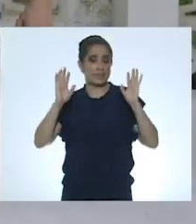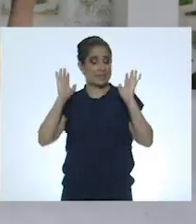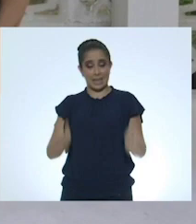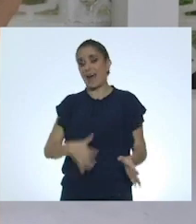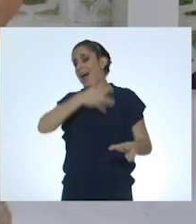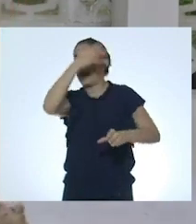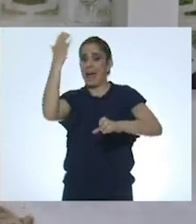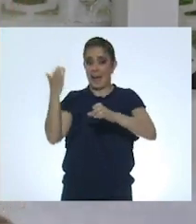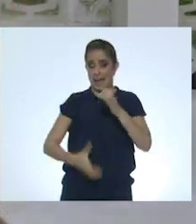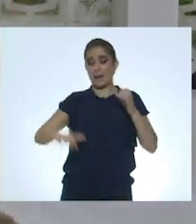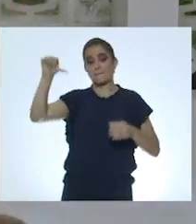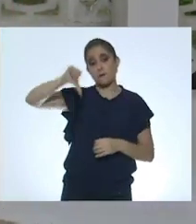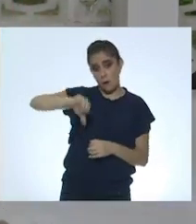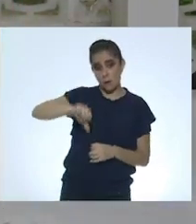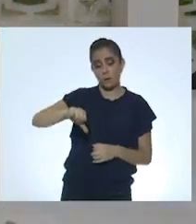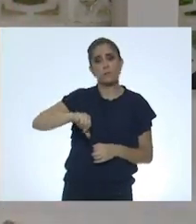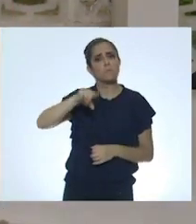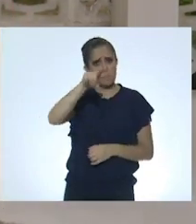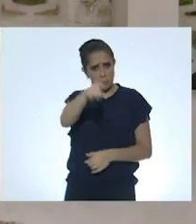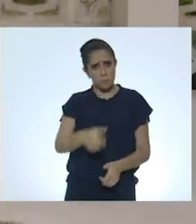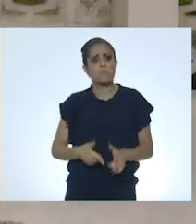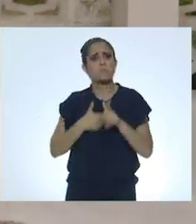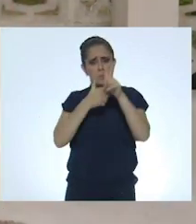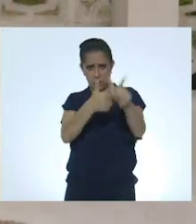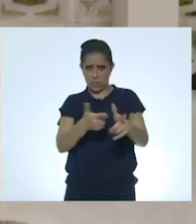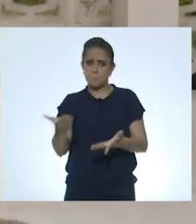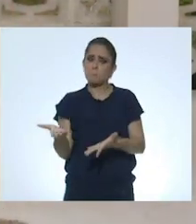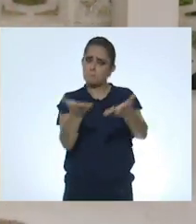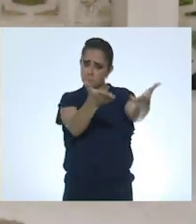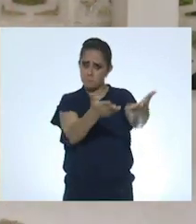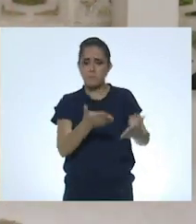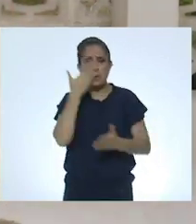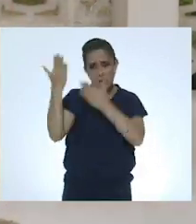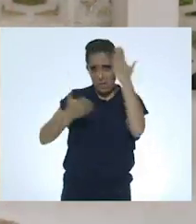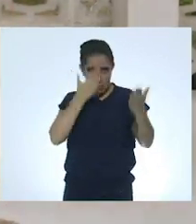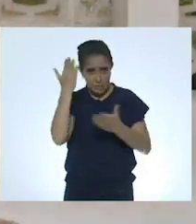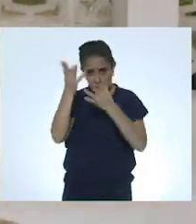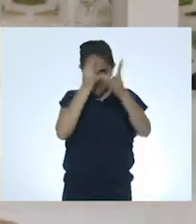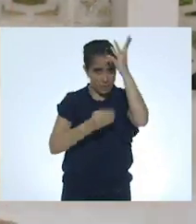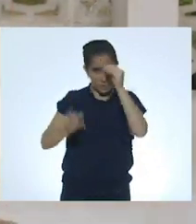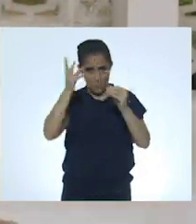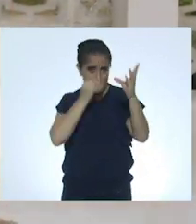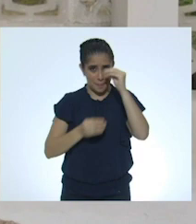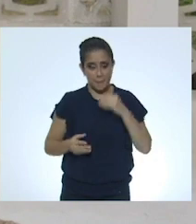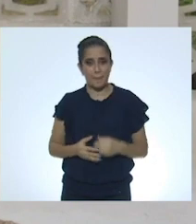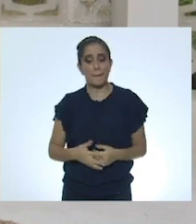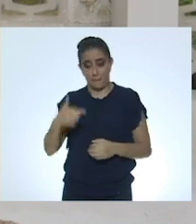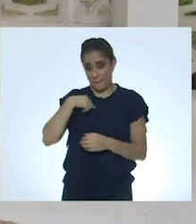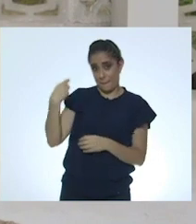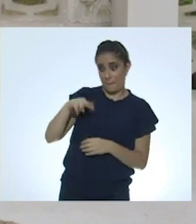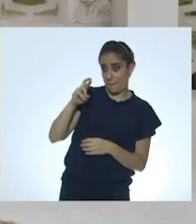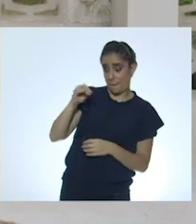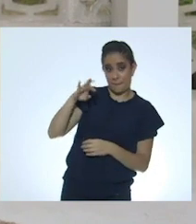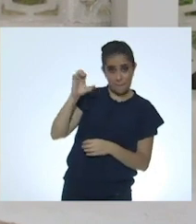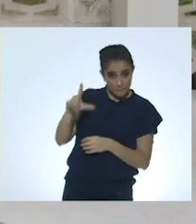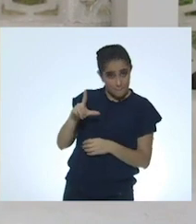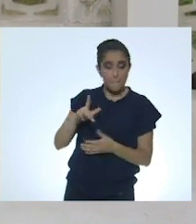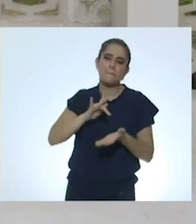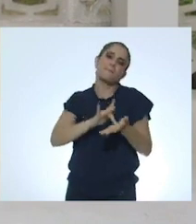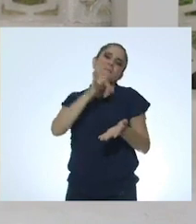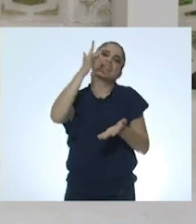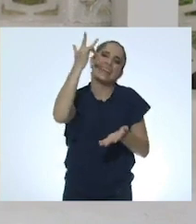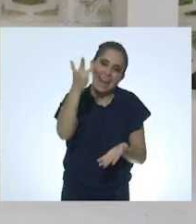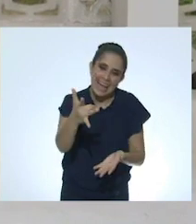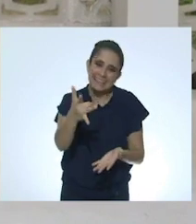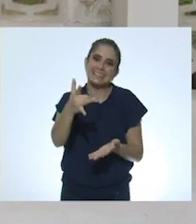el día de hoy y podemos regresar a seguir estudiando. Yo soy Rommel Pacheco y